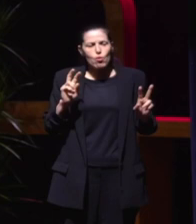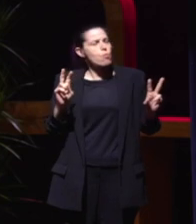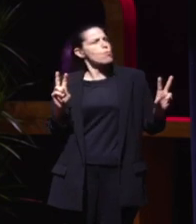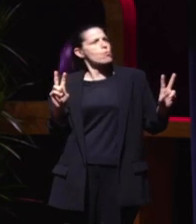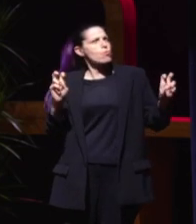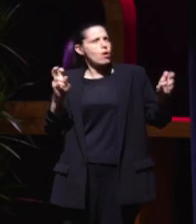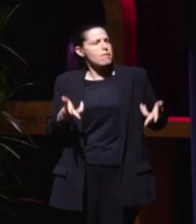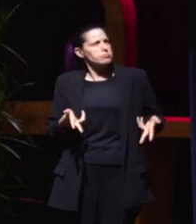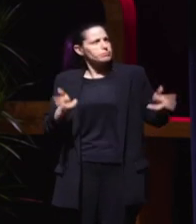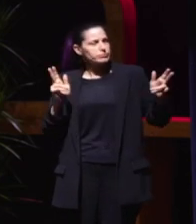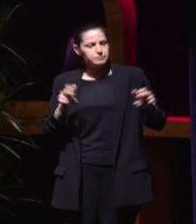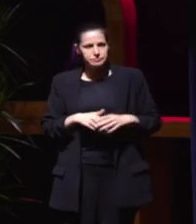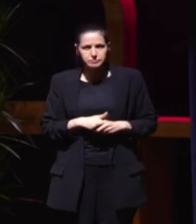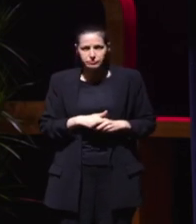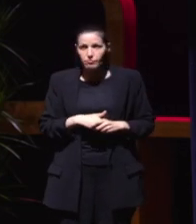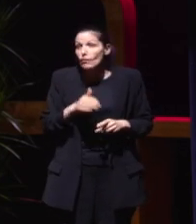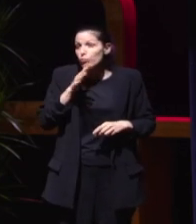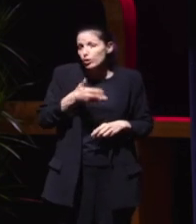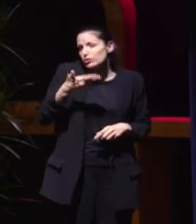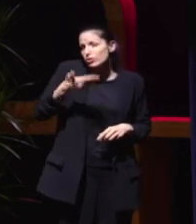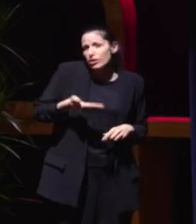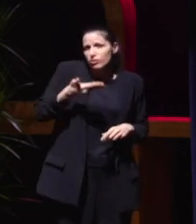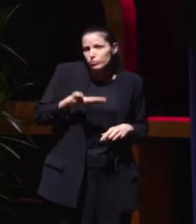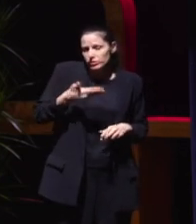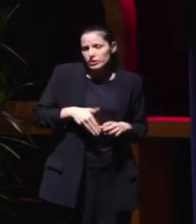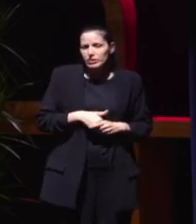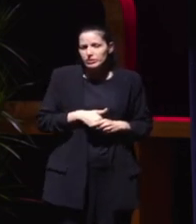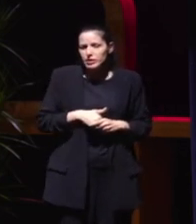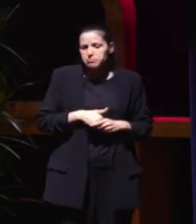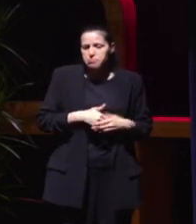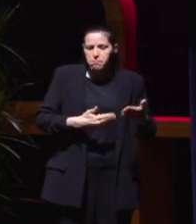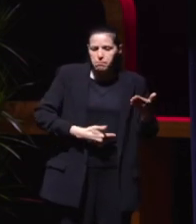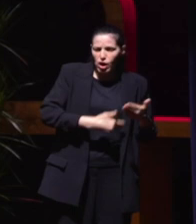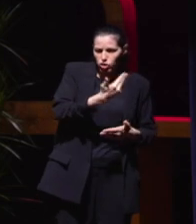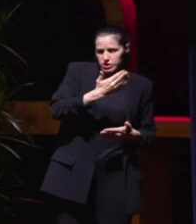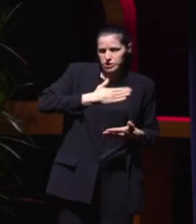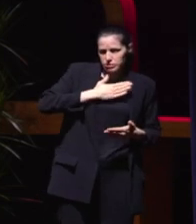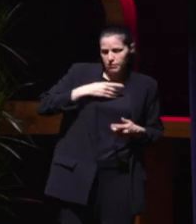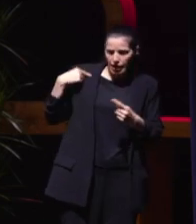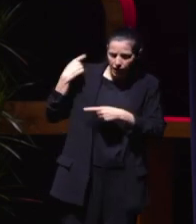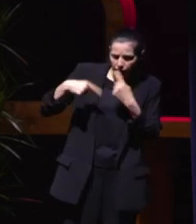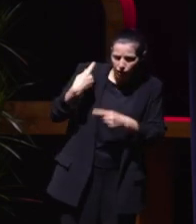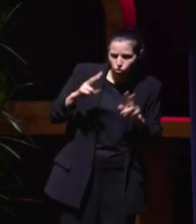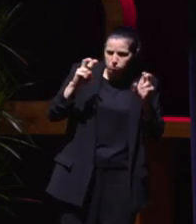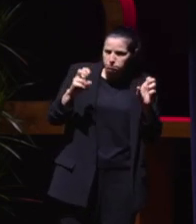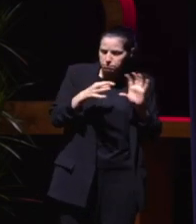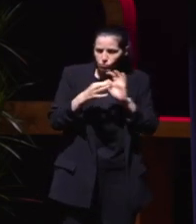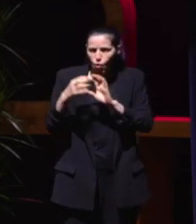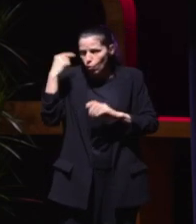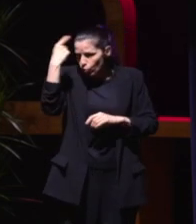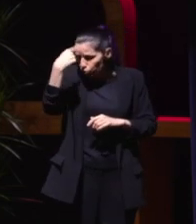es importante porque para las mujeres las periodistas de mi generación de cultura muchas de ellas